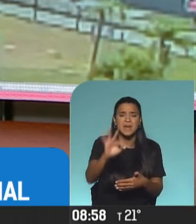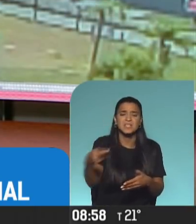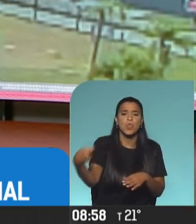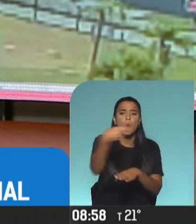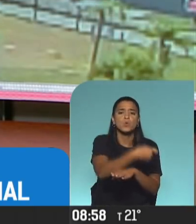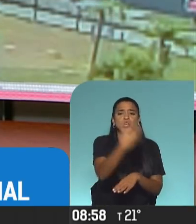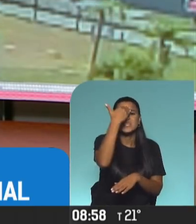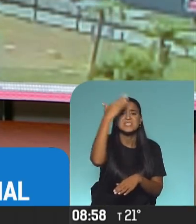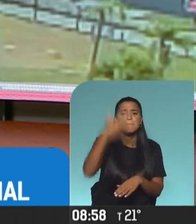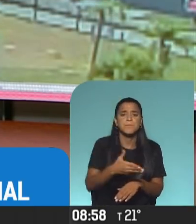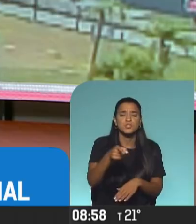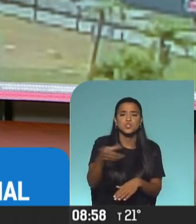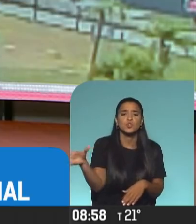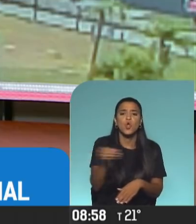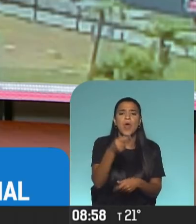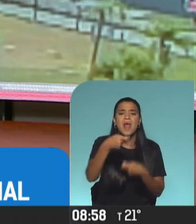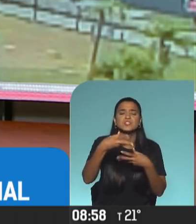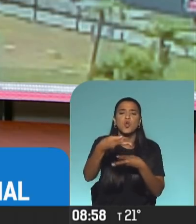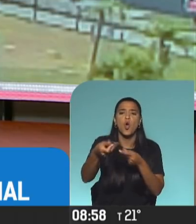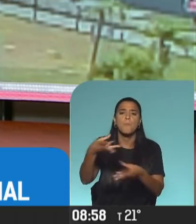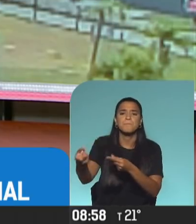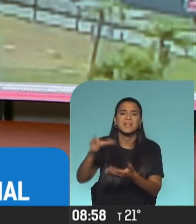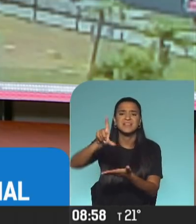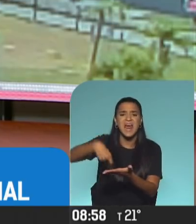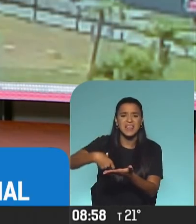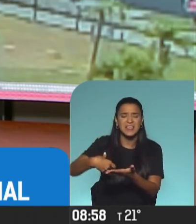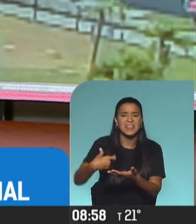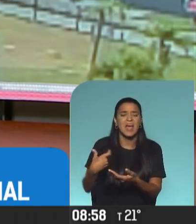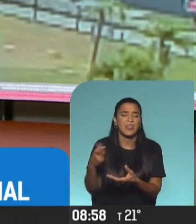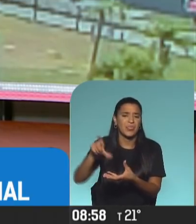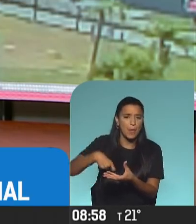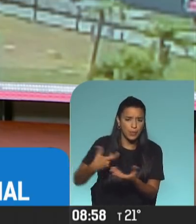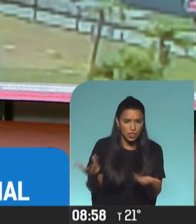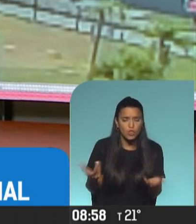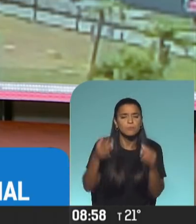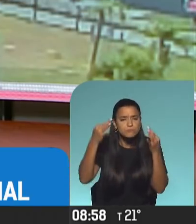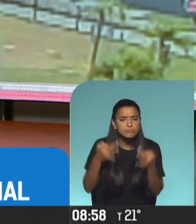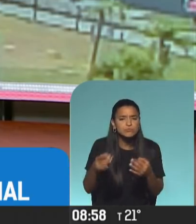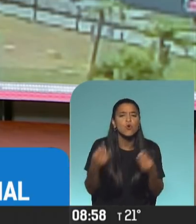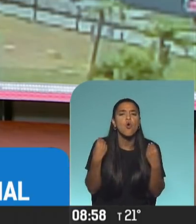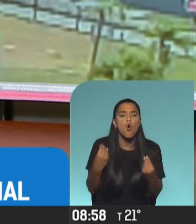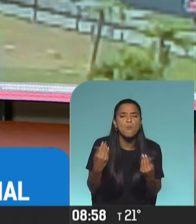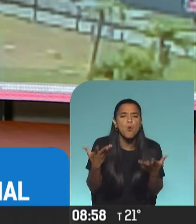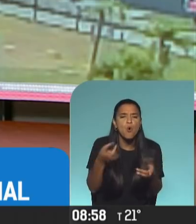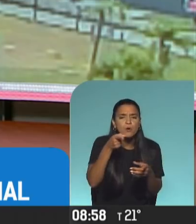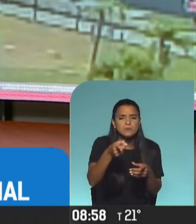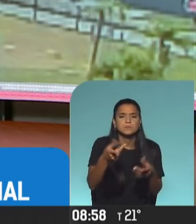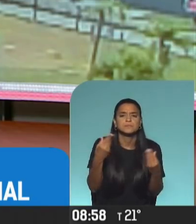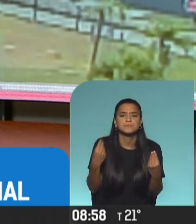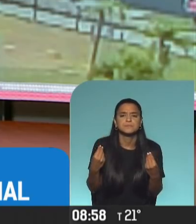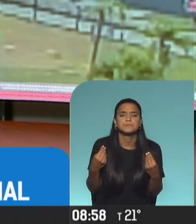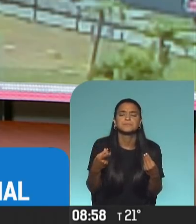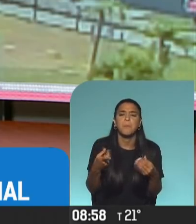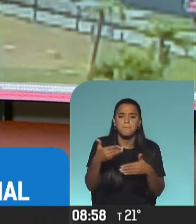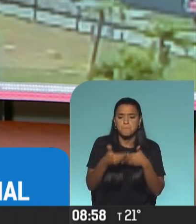del 15% de todas las compras que se realicen con tarjetas de débito. Puntualmente, ¿cómo impacta esta medida,